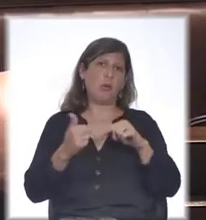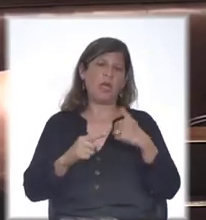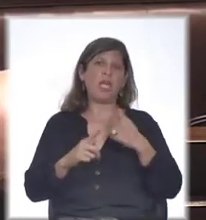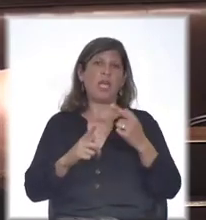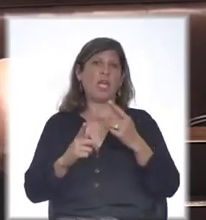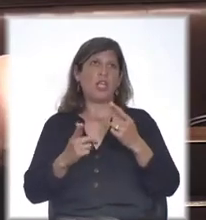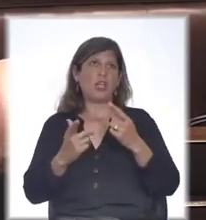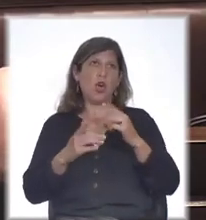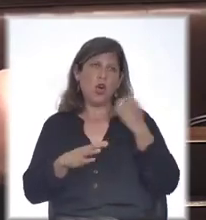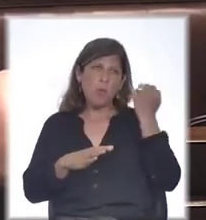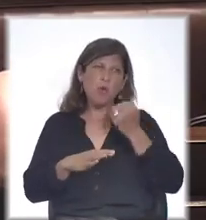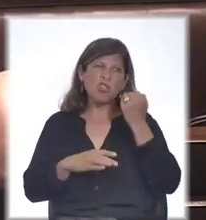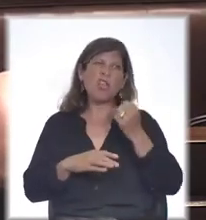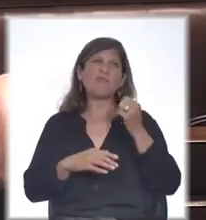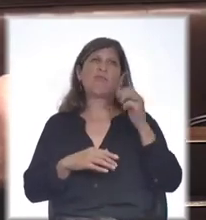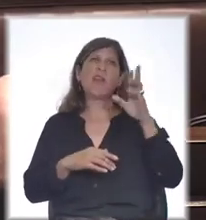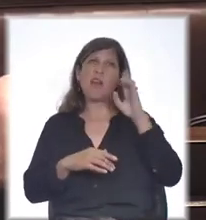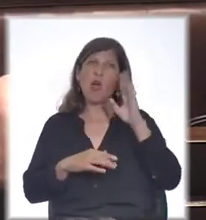importante recordar